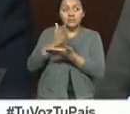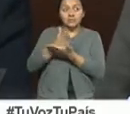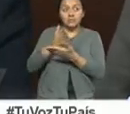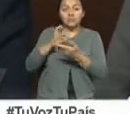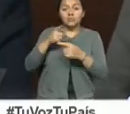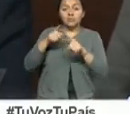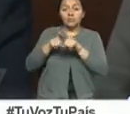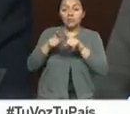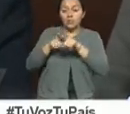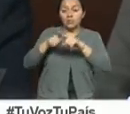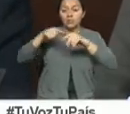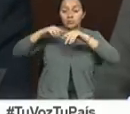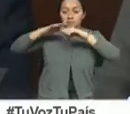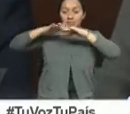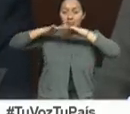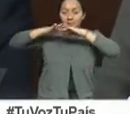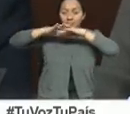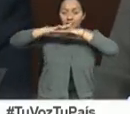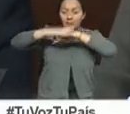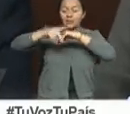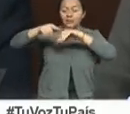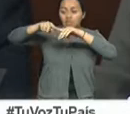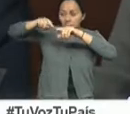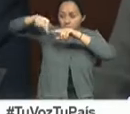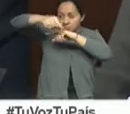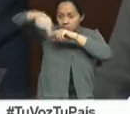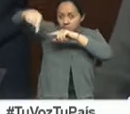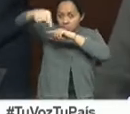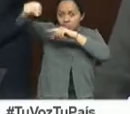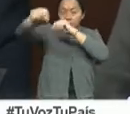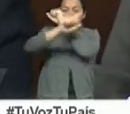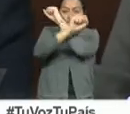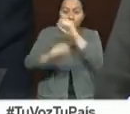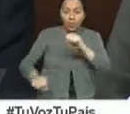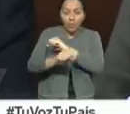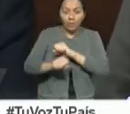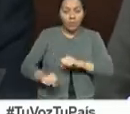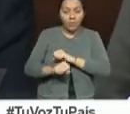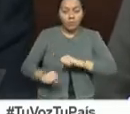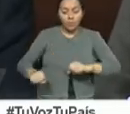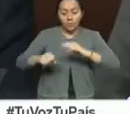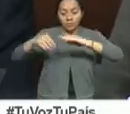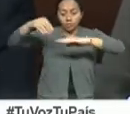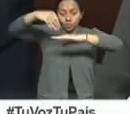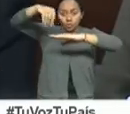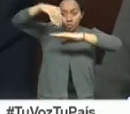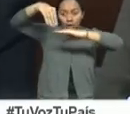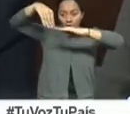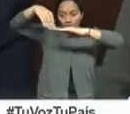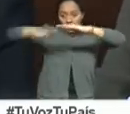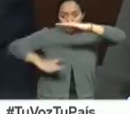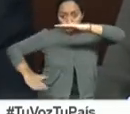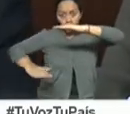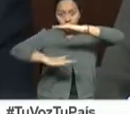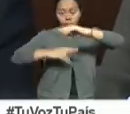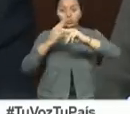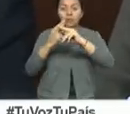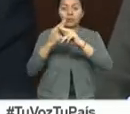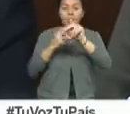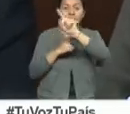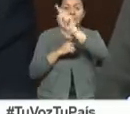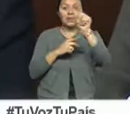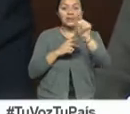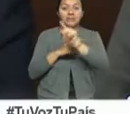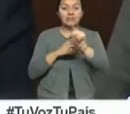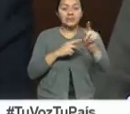de galerías y en donde se hacen explosiones y atentan contra la estabilidad del subsuelo de la ciudad de Zaruma, algunos de los accesos